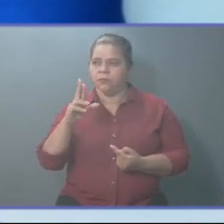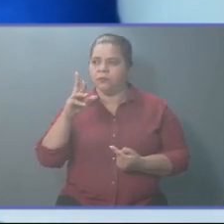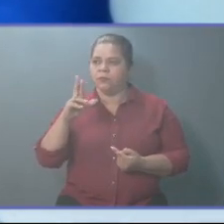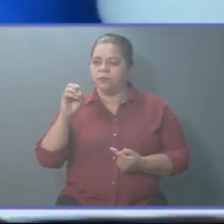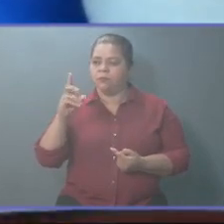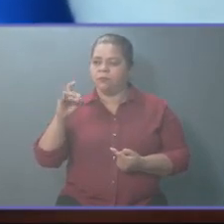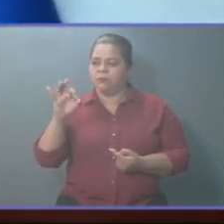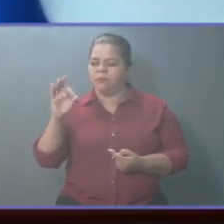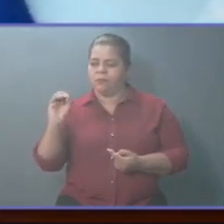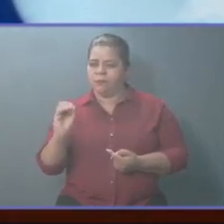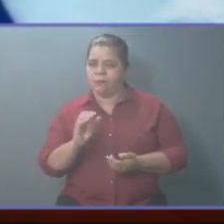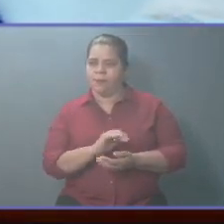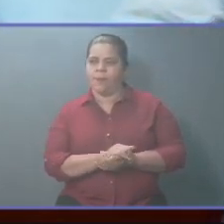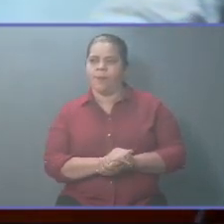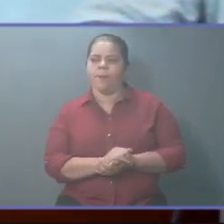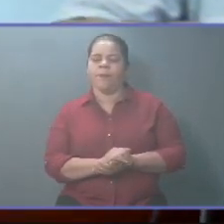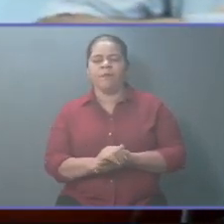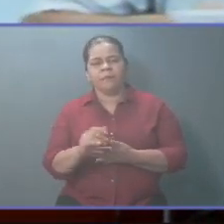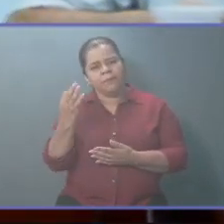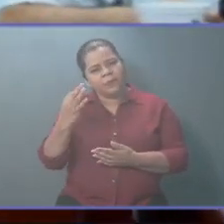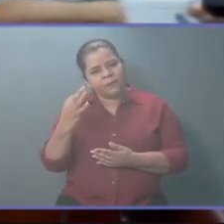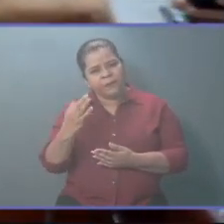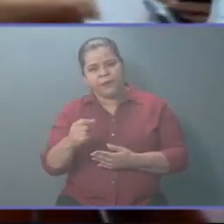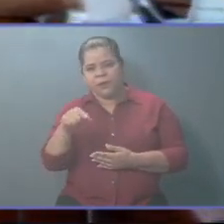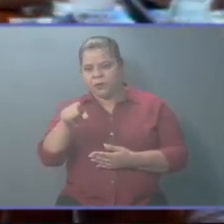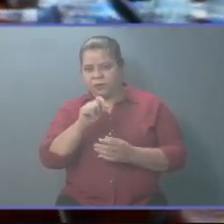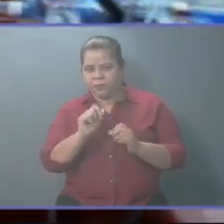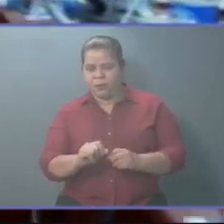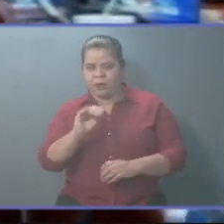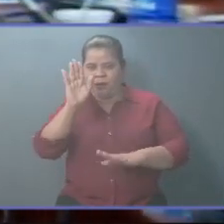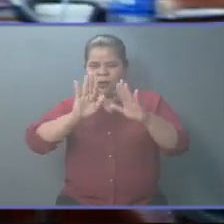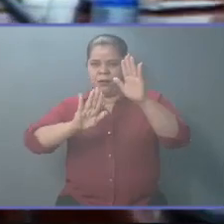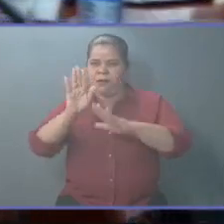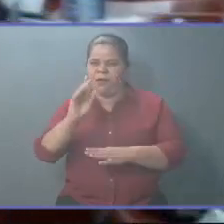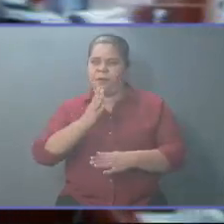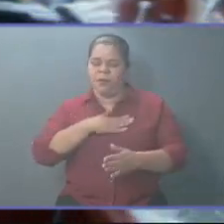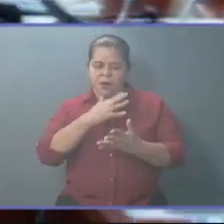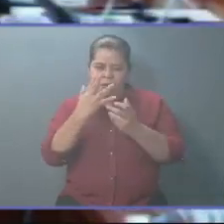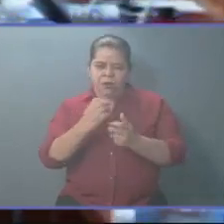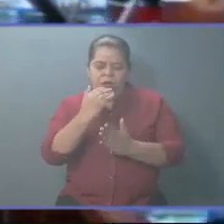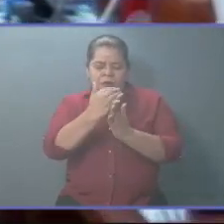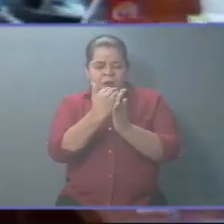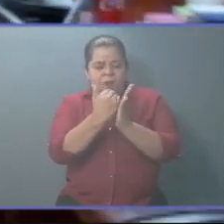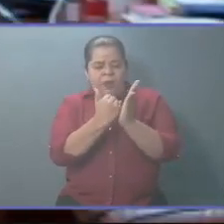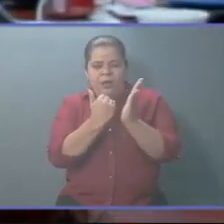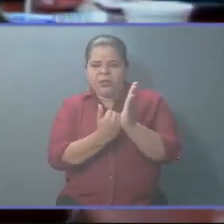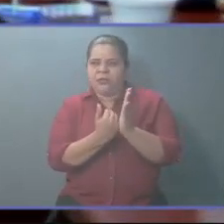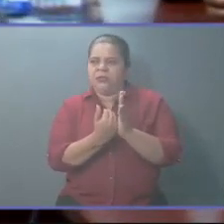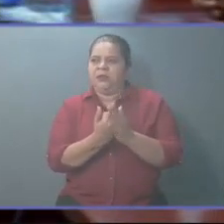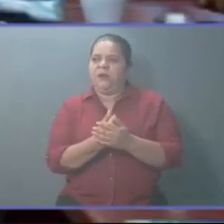Parker. Y si por favor me piden la palabra a los compañeros para ir anotando, tomando nota.